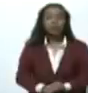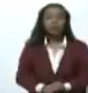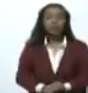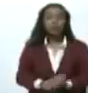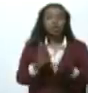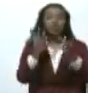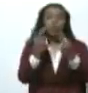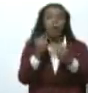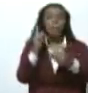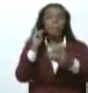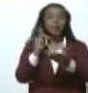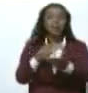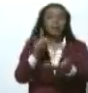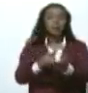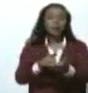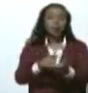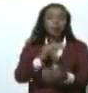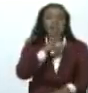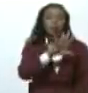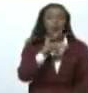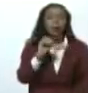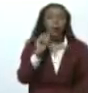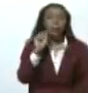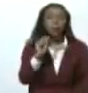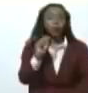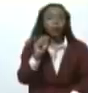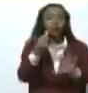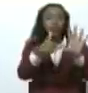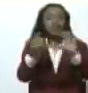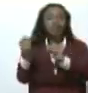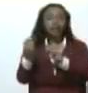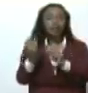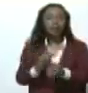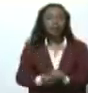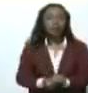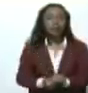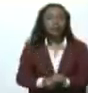cifra de participación 50.60.